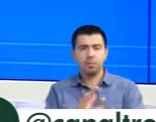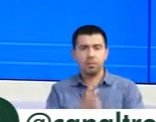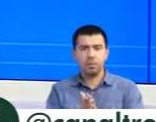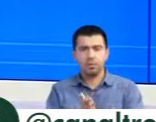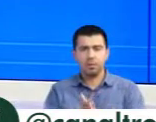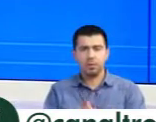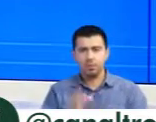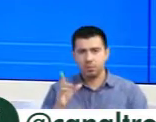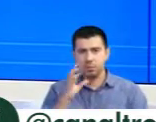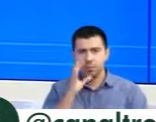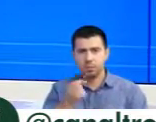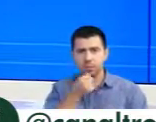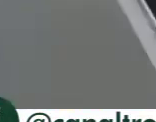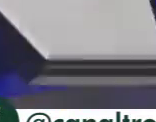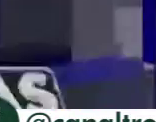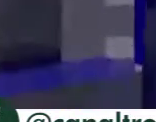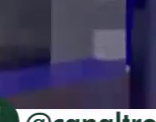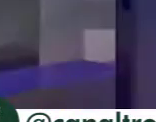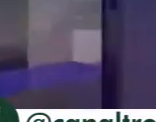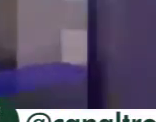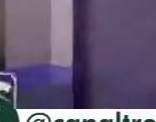Jorge Colmenares. Jorge, adelante.